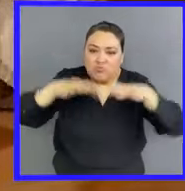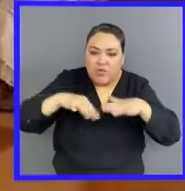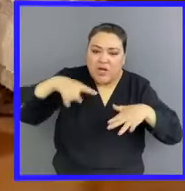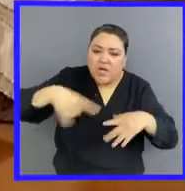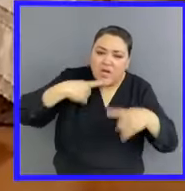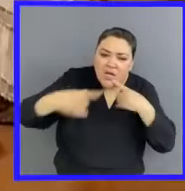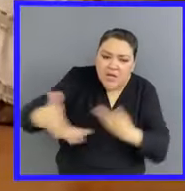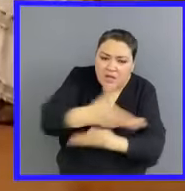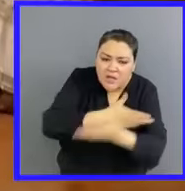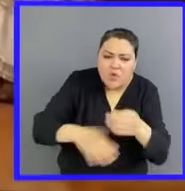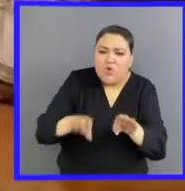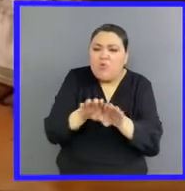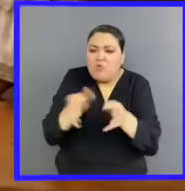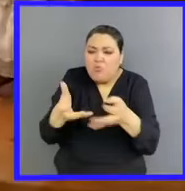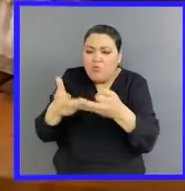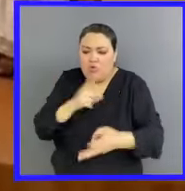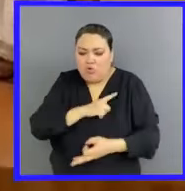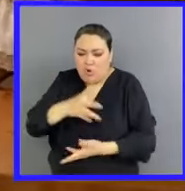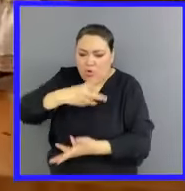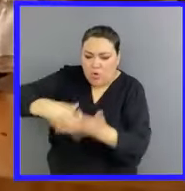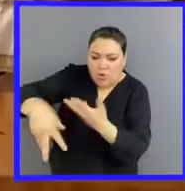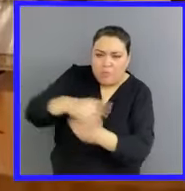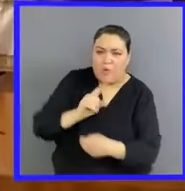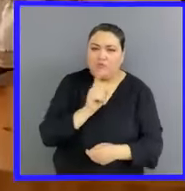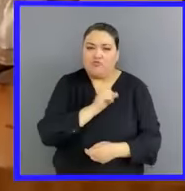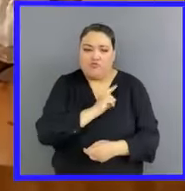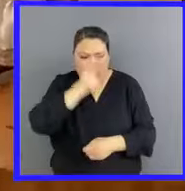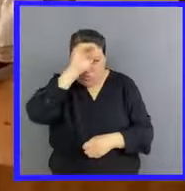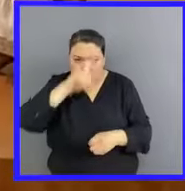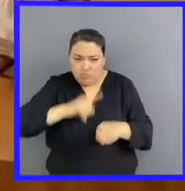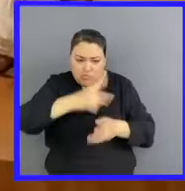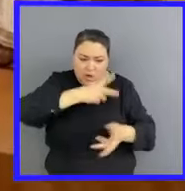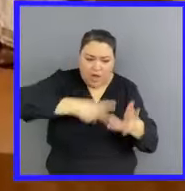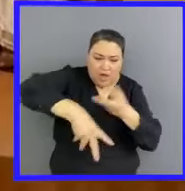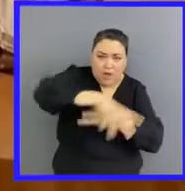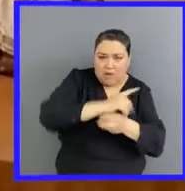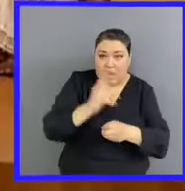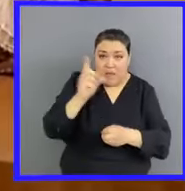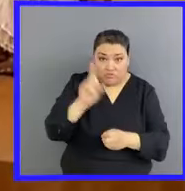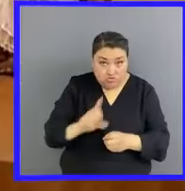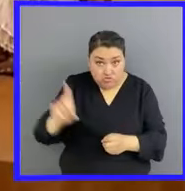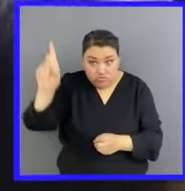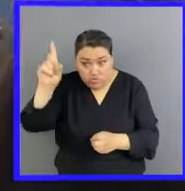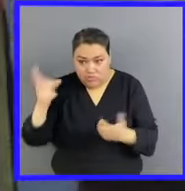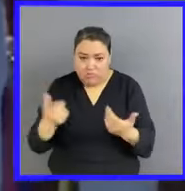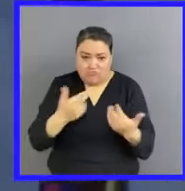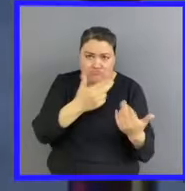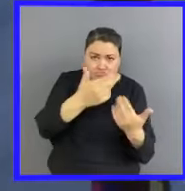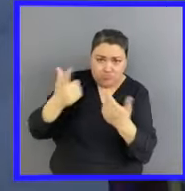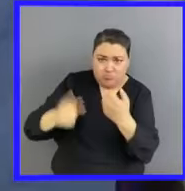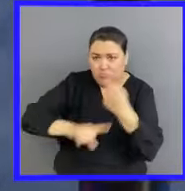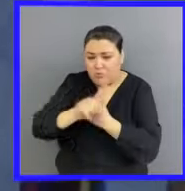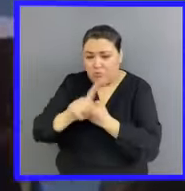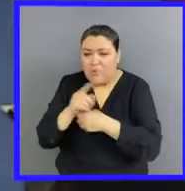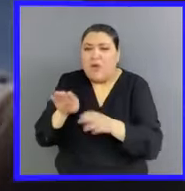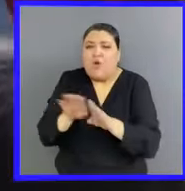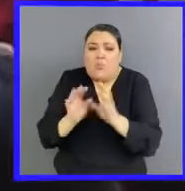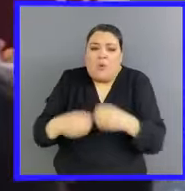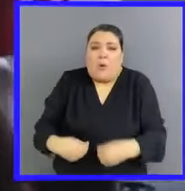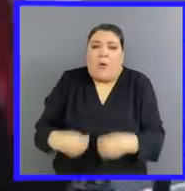del territorio, autonomía cultural, espiritualidad, crisis climática y defensa de la vida ante